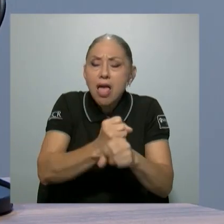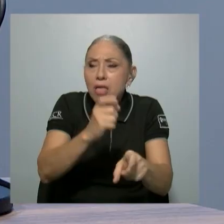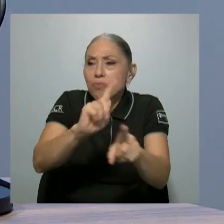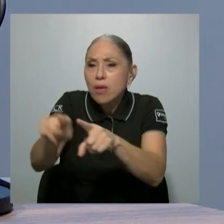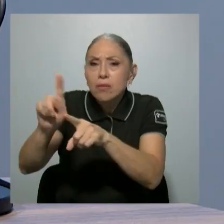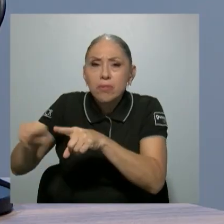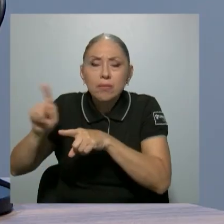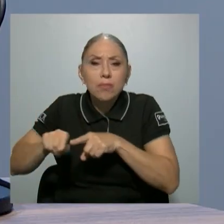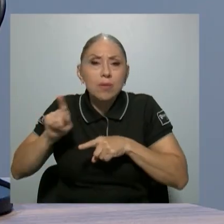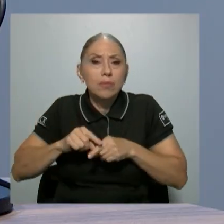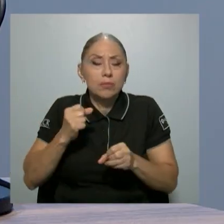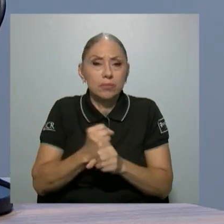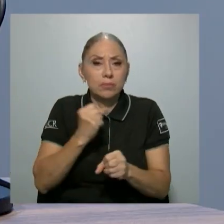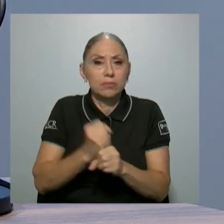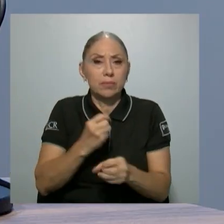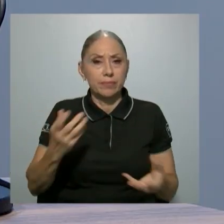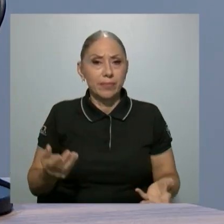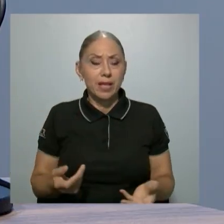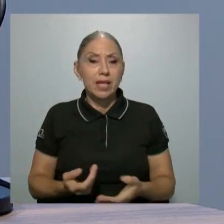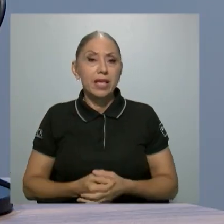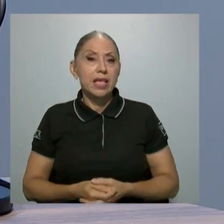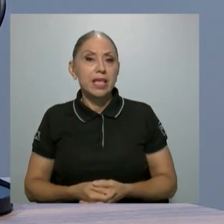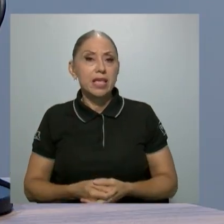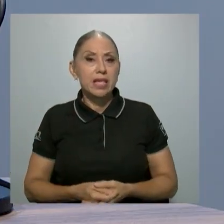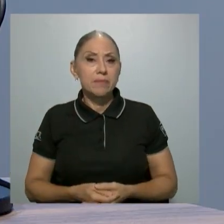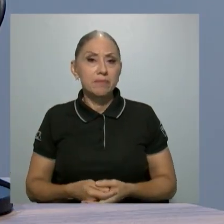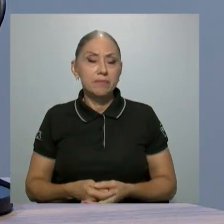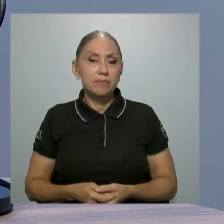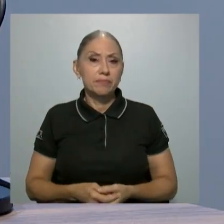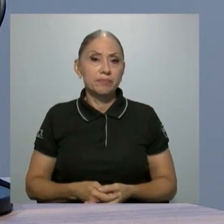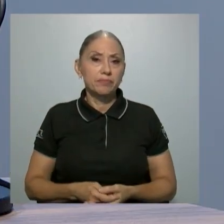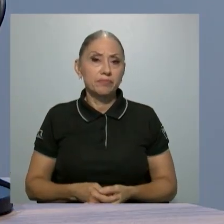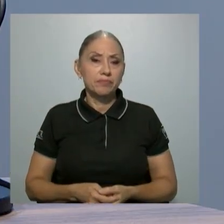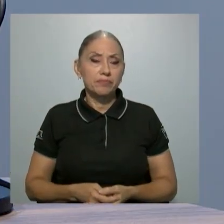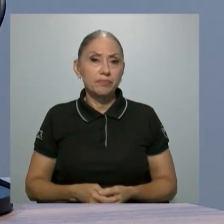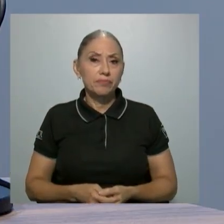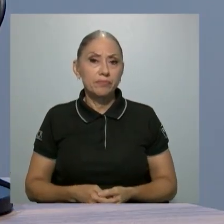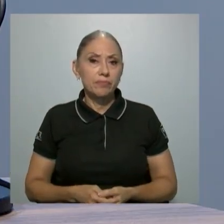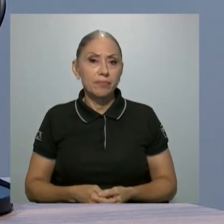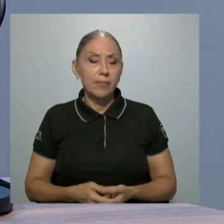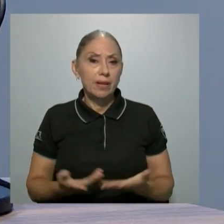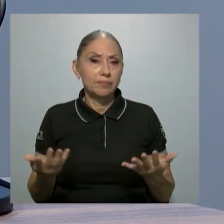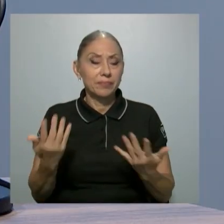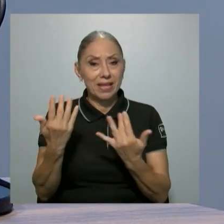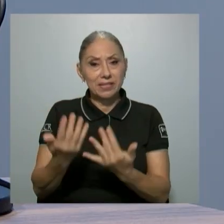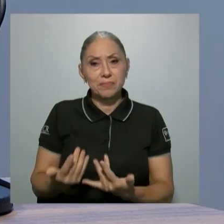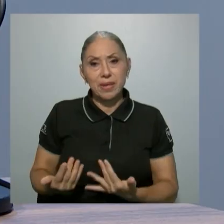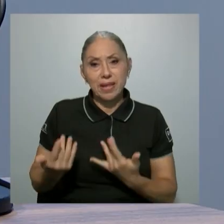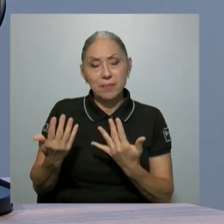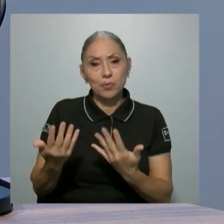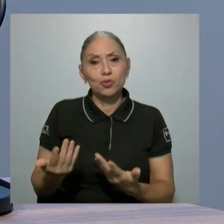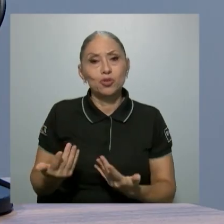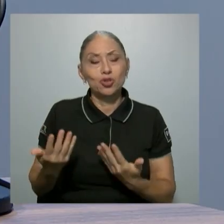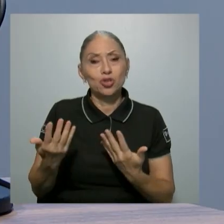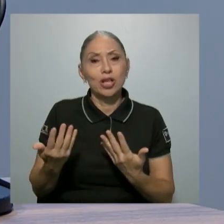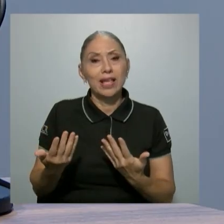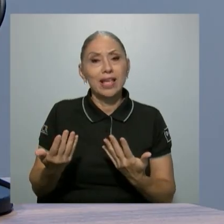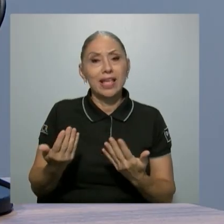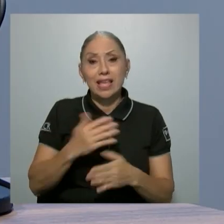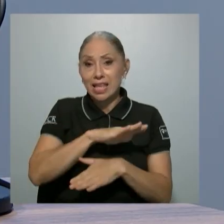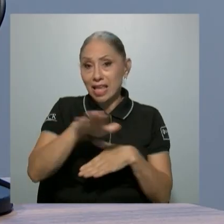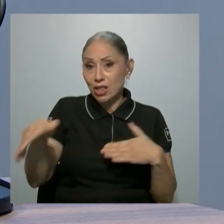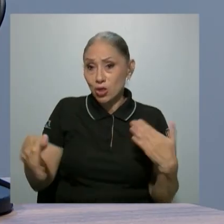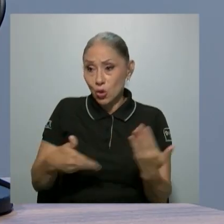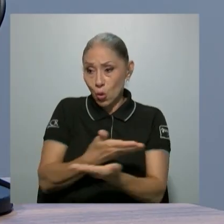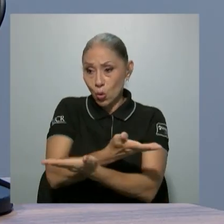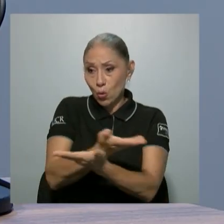universidades y todo lo demás, y pues esperemos que todo eso que el